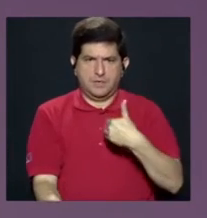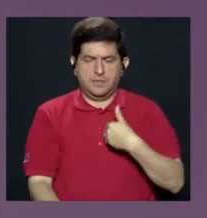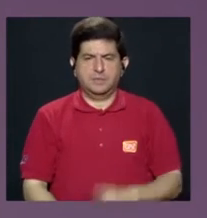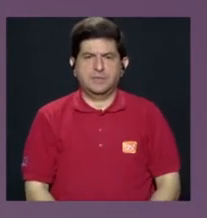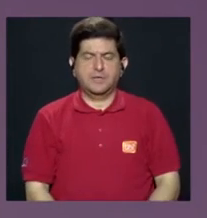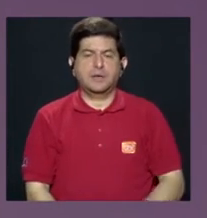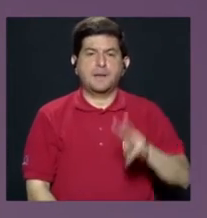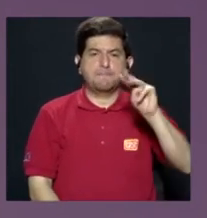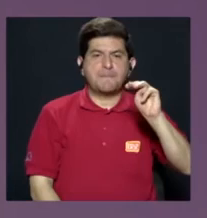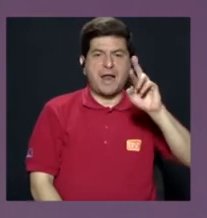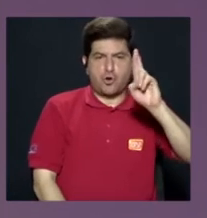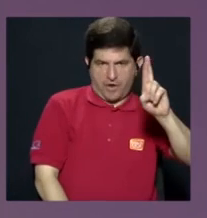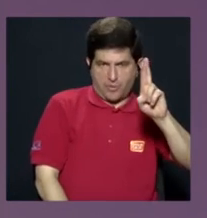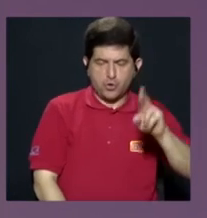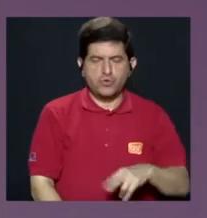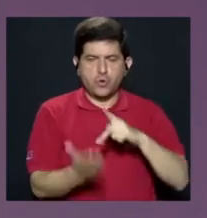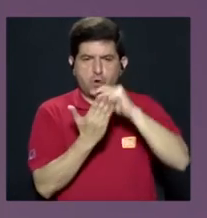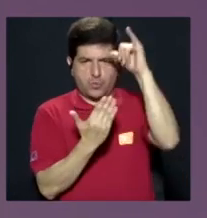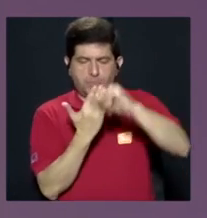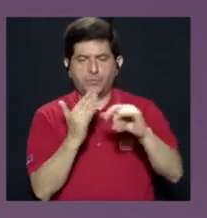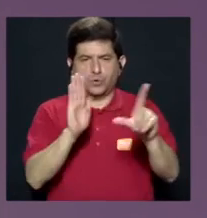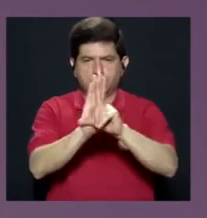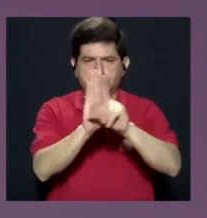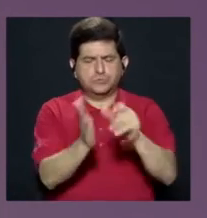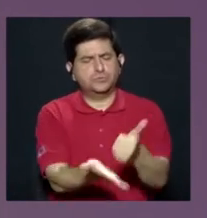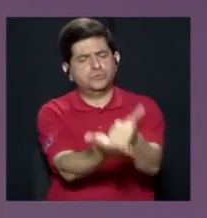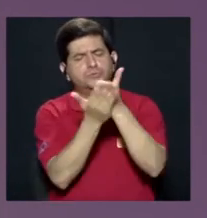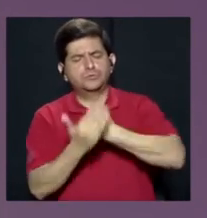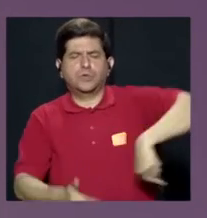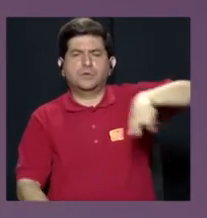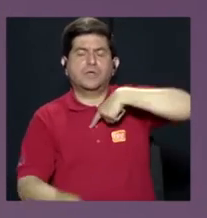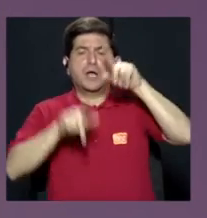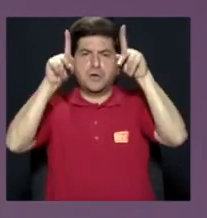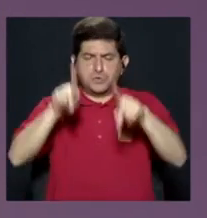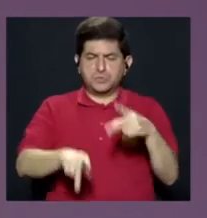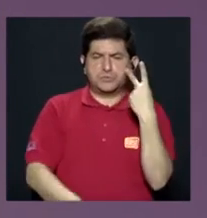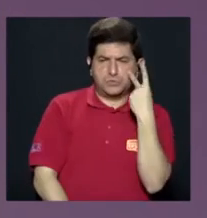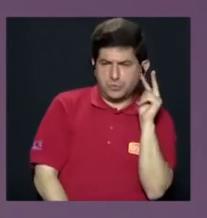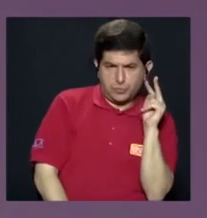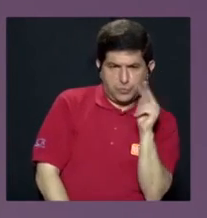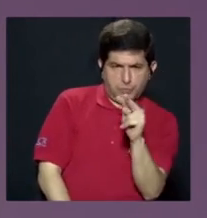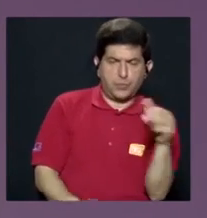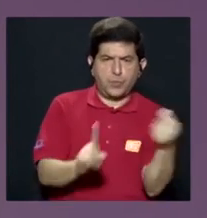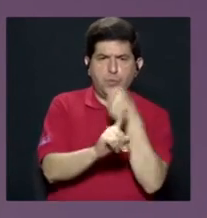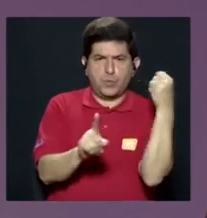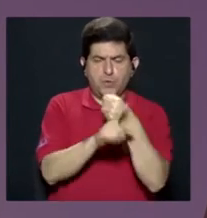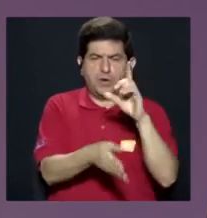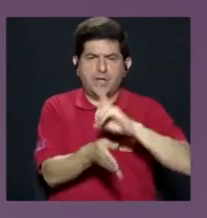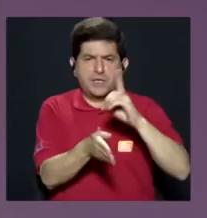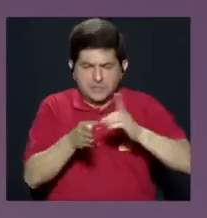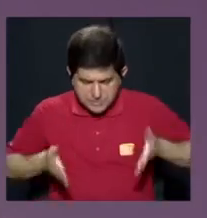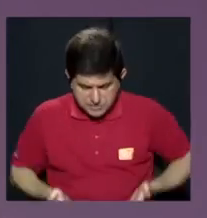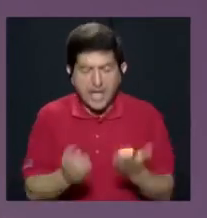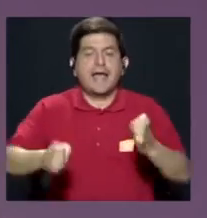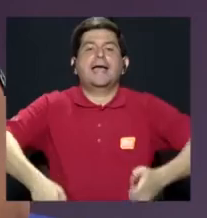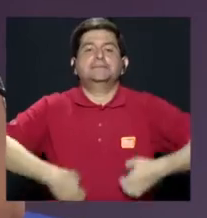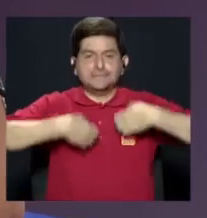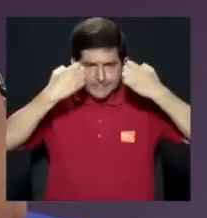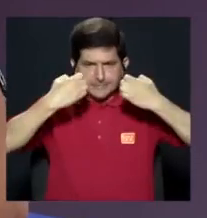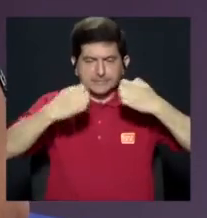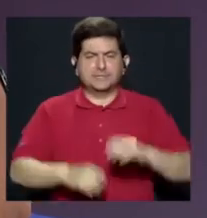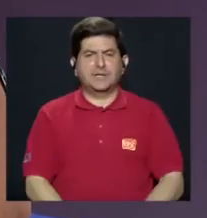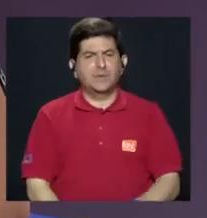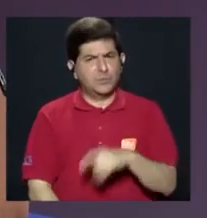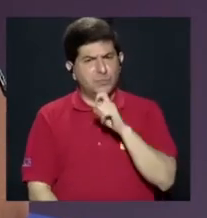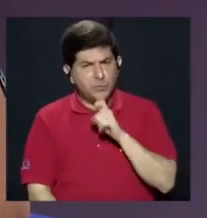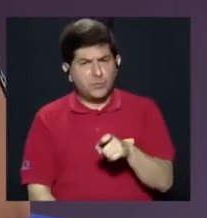de don Mario Redondo un proyecto de ley que nos ha ayudado muchísimo, porque ya la gente está visualizando que la violencia obstétrica existe. ¿Ha costado